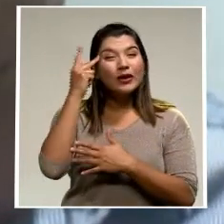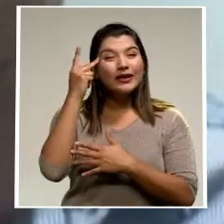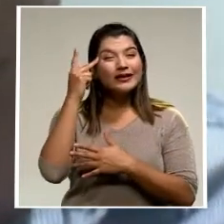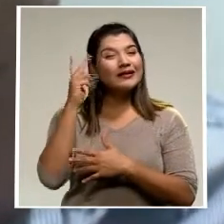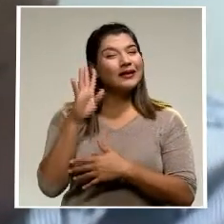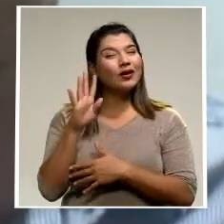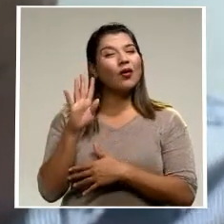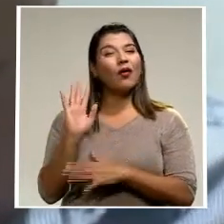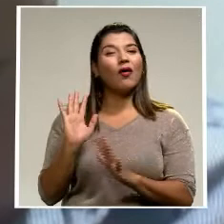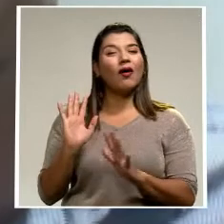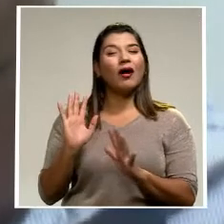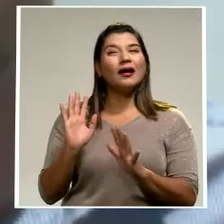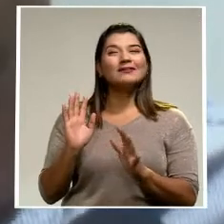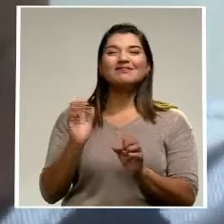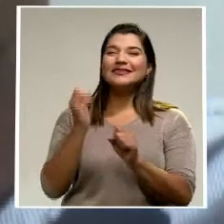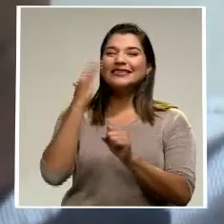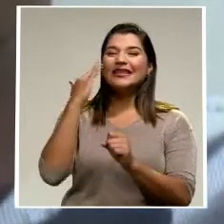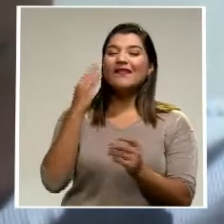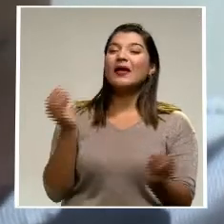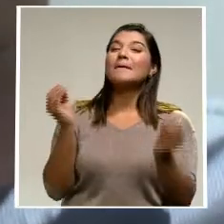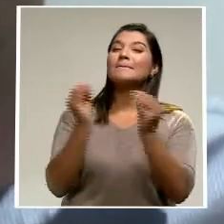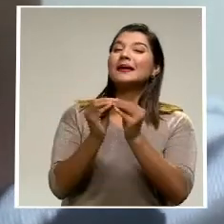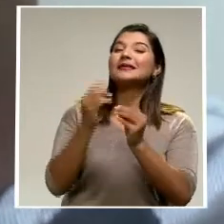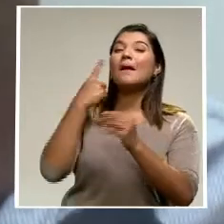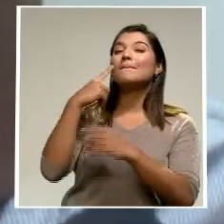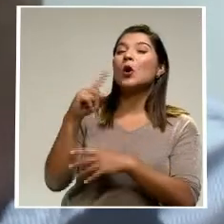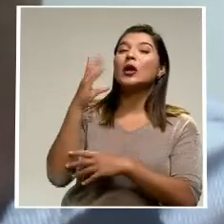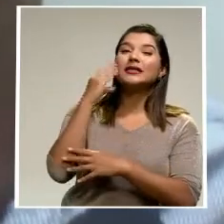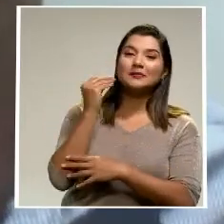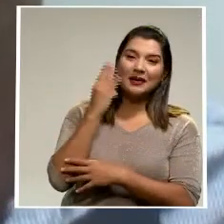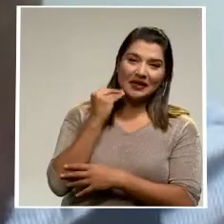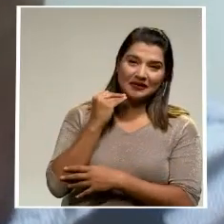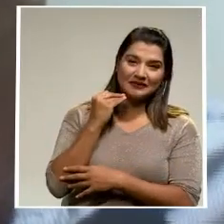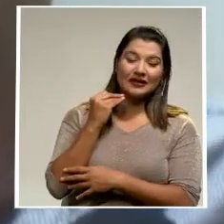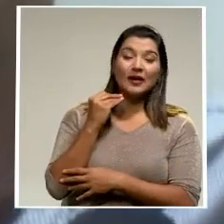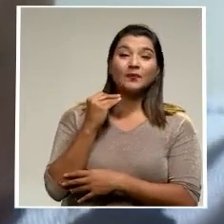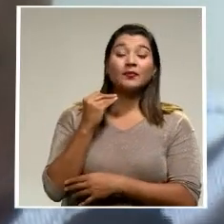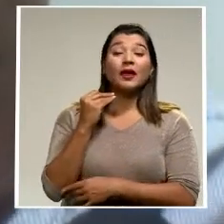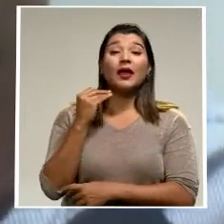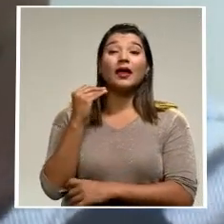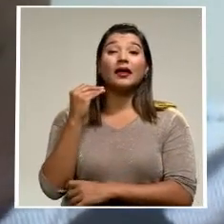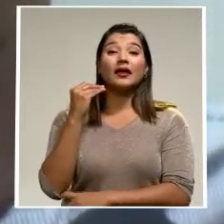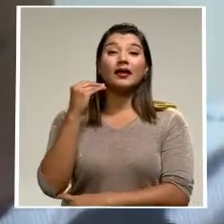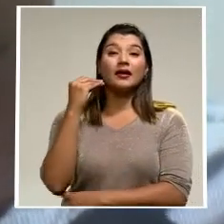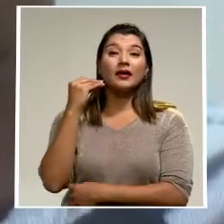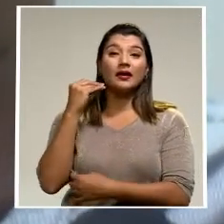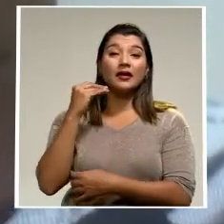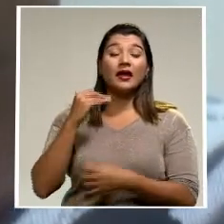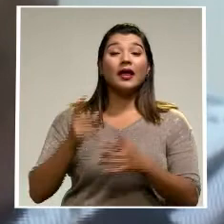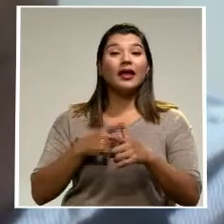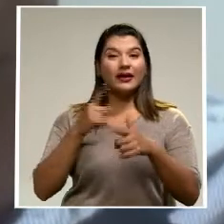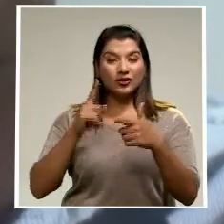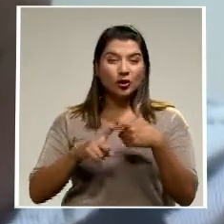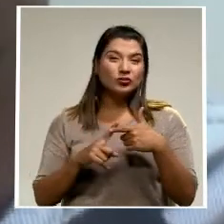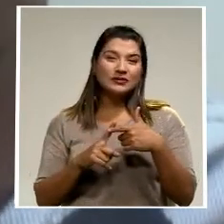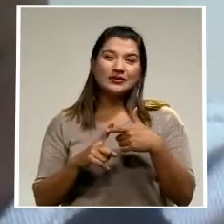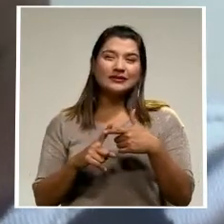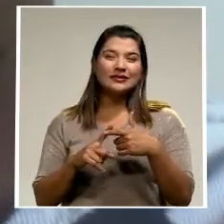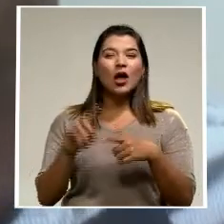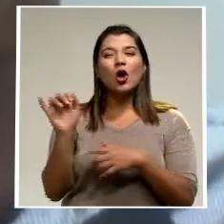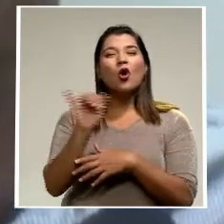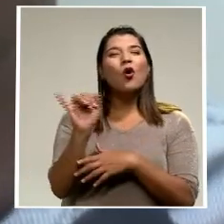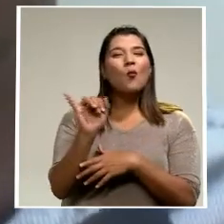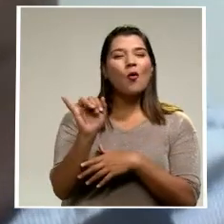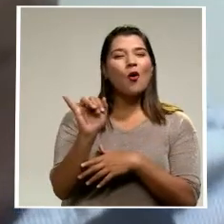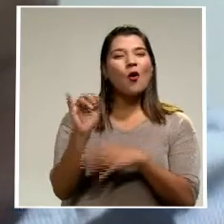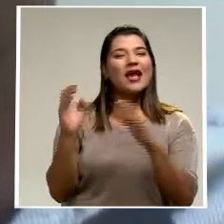viejo que por diablo, y de lo que se trata acá es que más bien se trató de una estratagema de don Óscar Arias